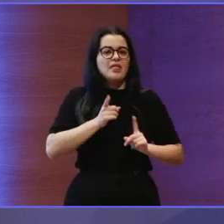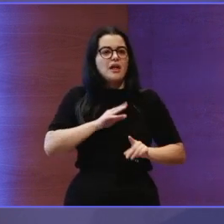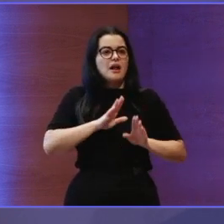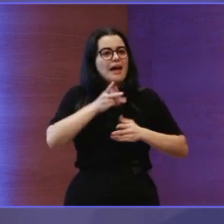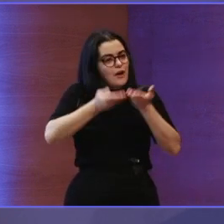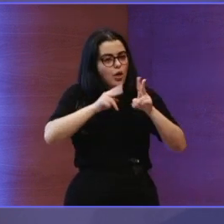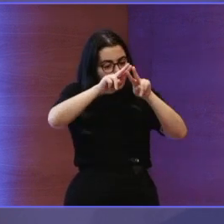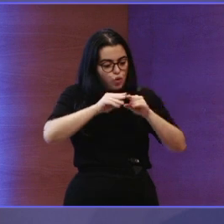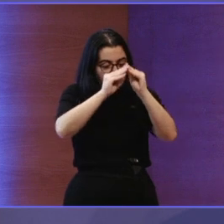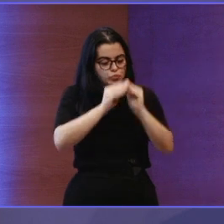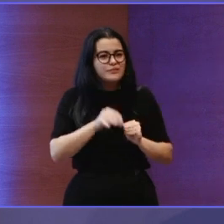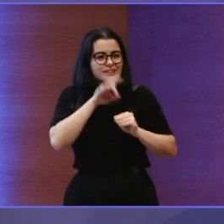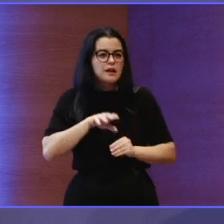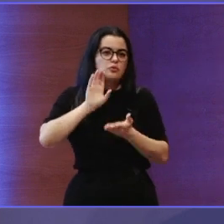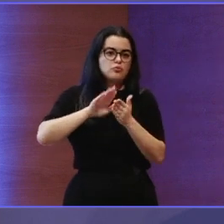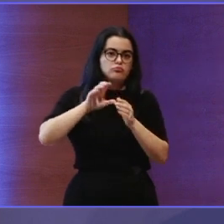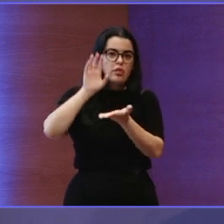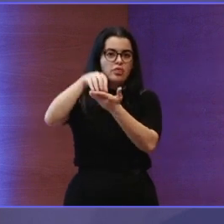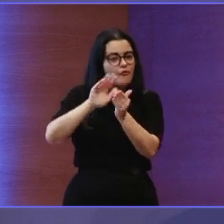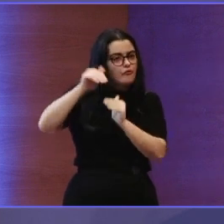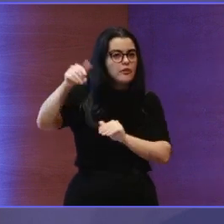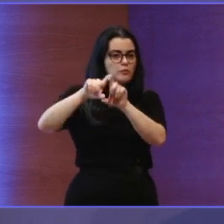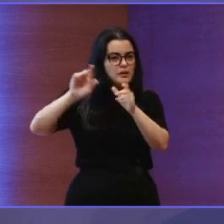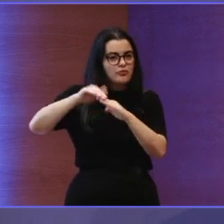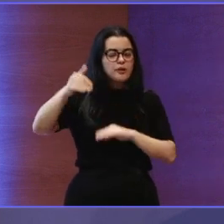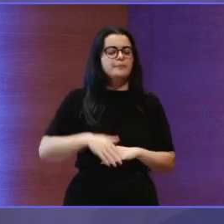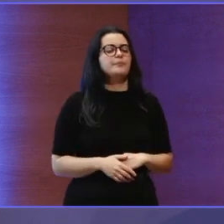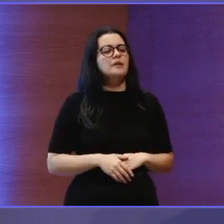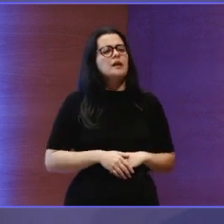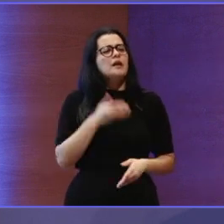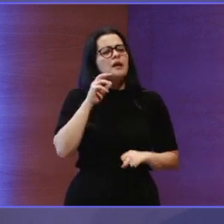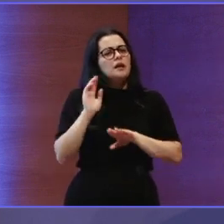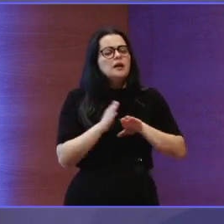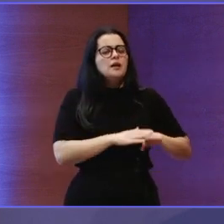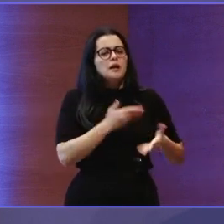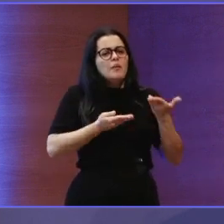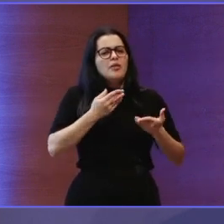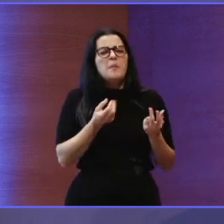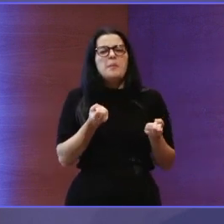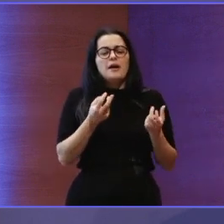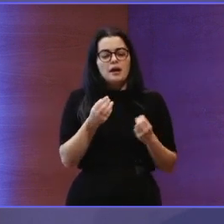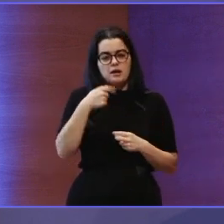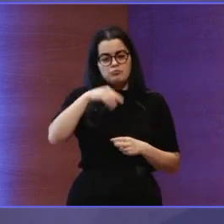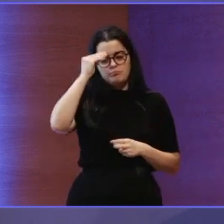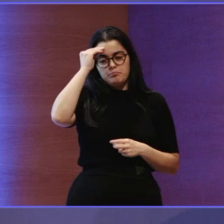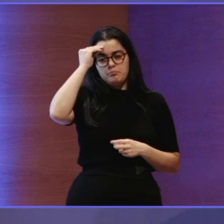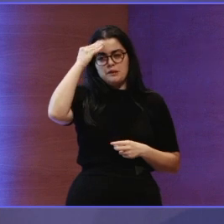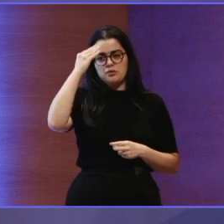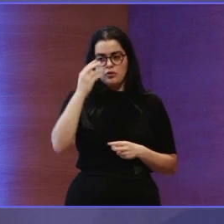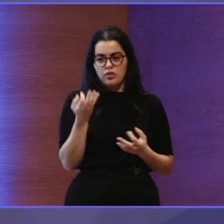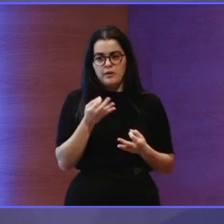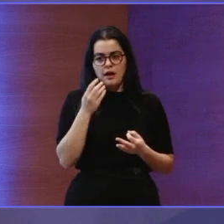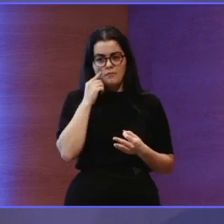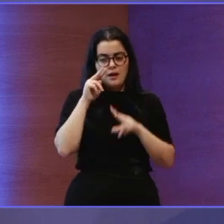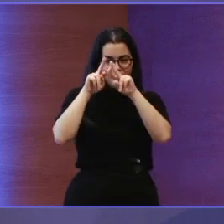la evaluación otra cuestión eh Para qué sirve la evaluación Bueno yo creo que la evaluación eh deberíamos pensar también que en los países de